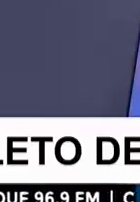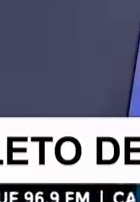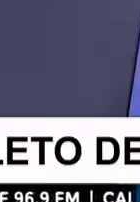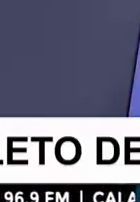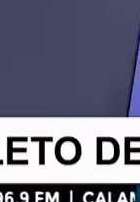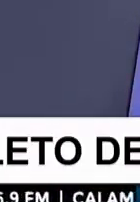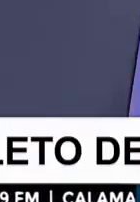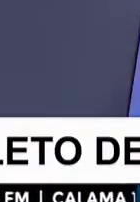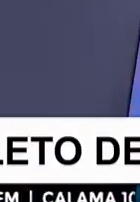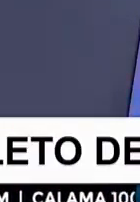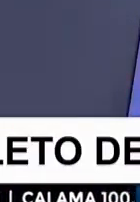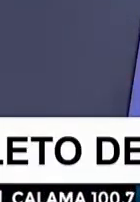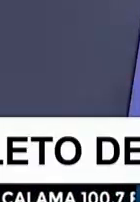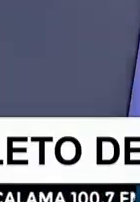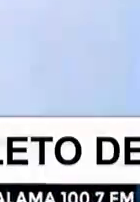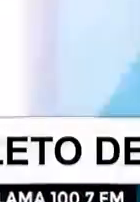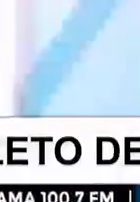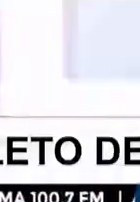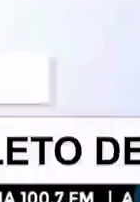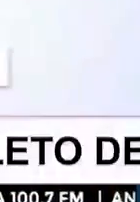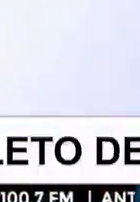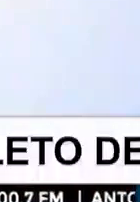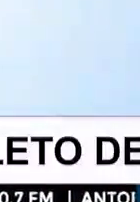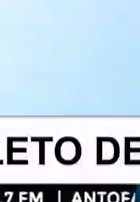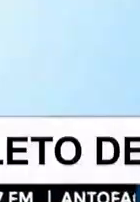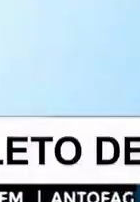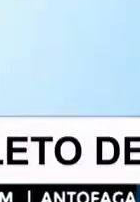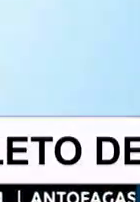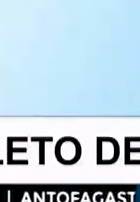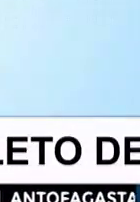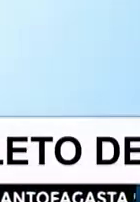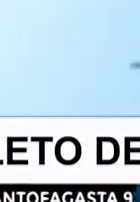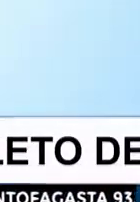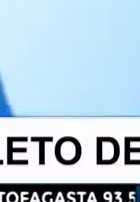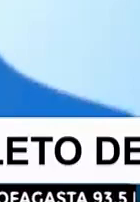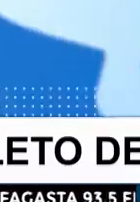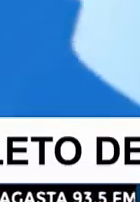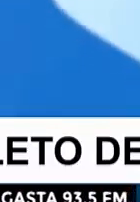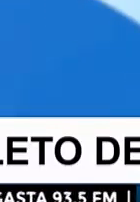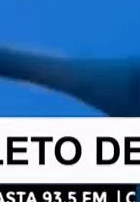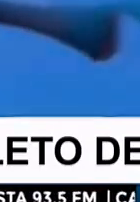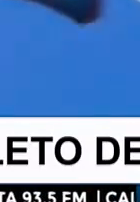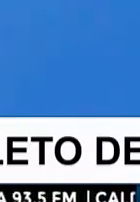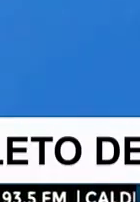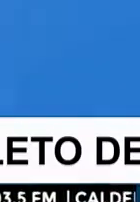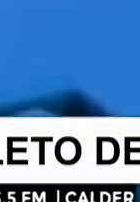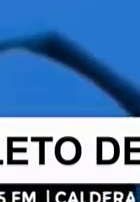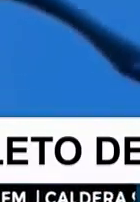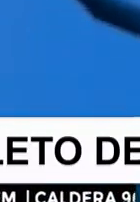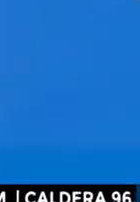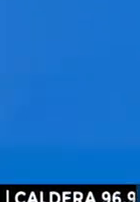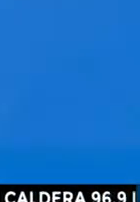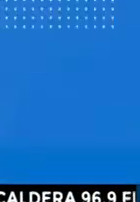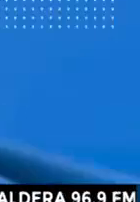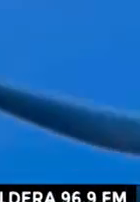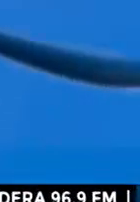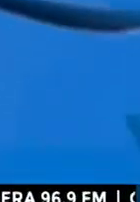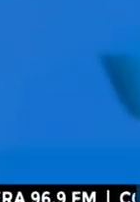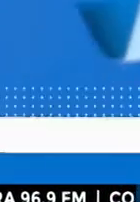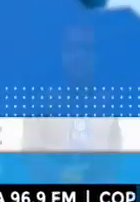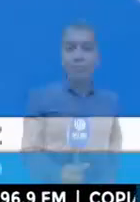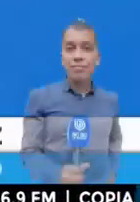en Iquique, nos cuenta más. La fiscal jefe de Alto Hospicio, Virginia Aravena, en conversación con la radio, dio a conocer una